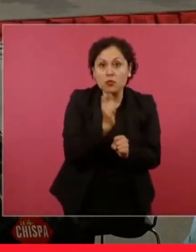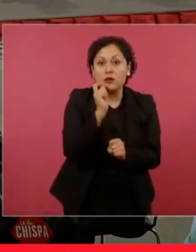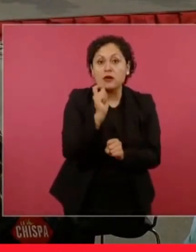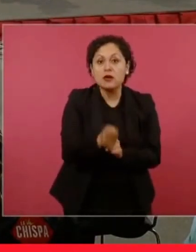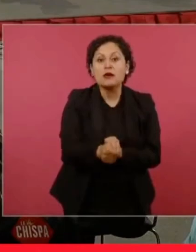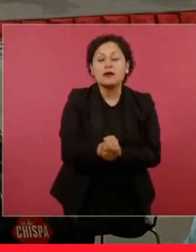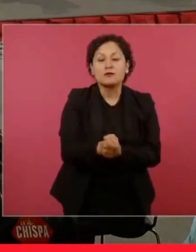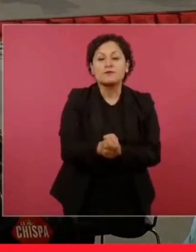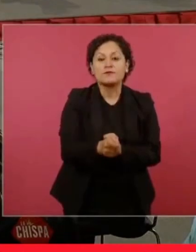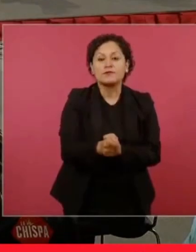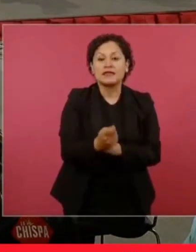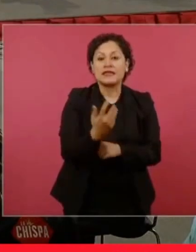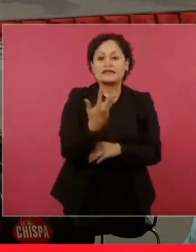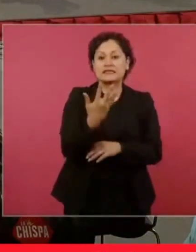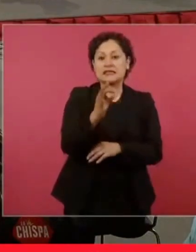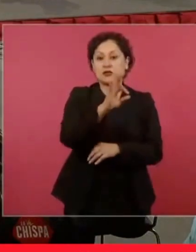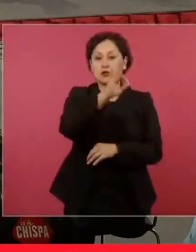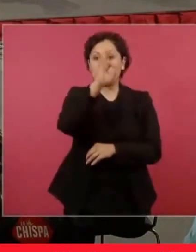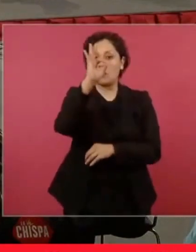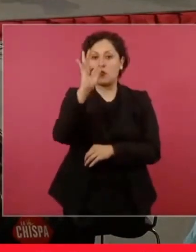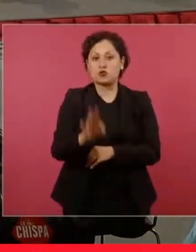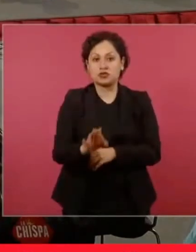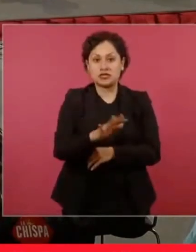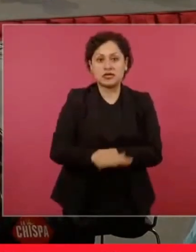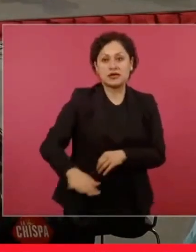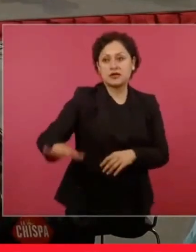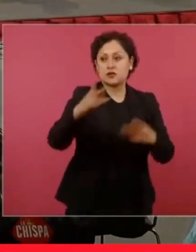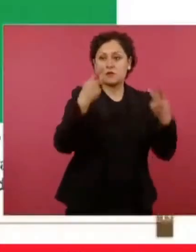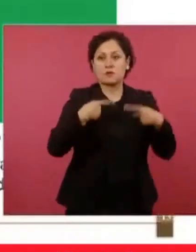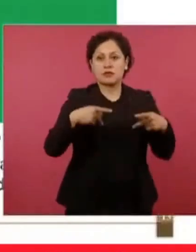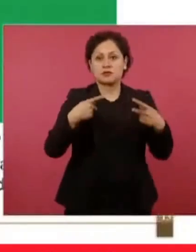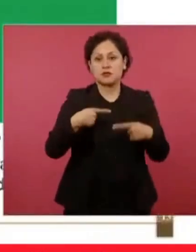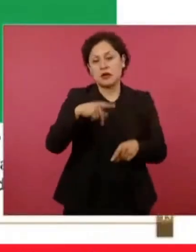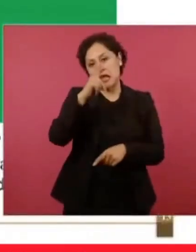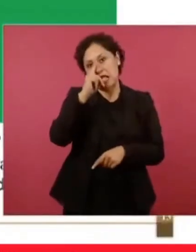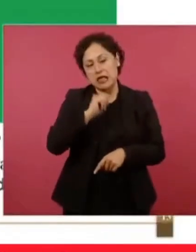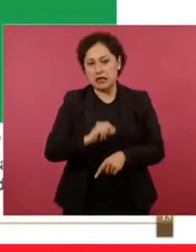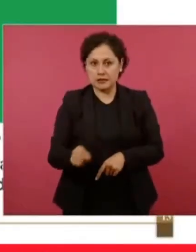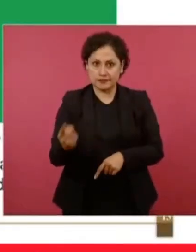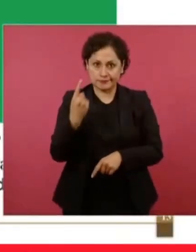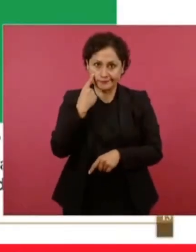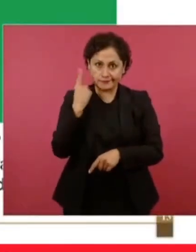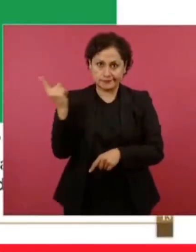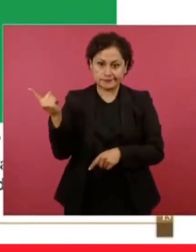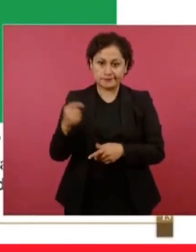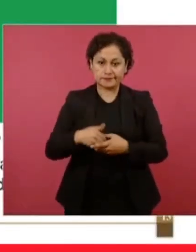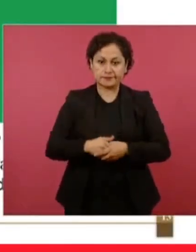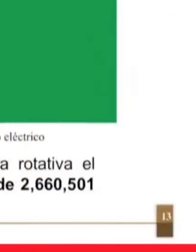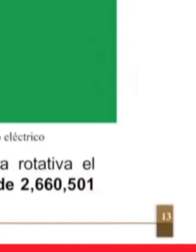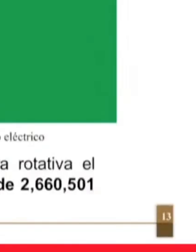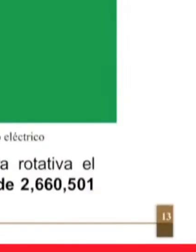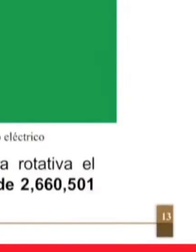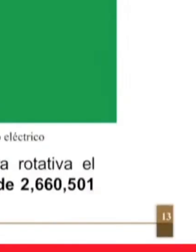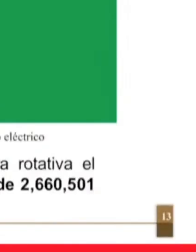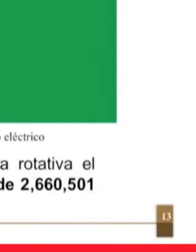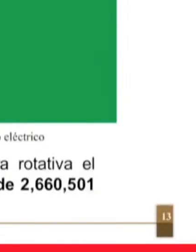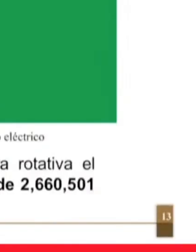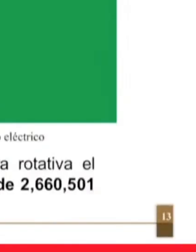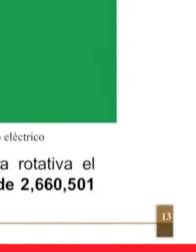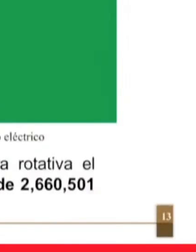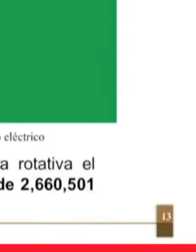exclusivamente al 5% de los usuarios que tiene la CFE. En total tenemos a casi 49 millones de